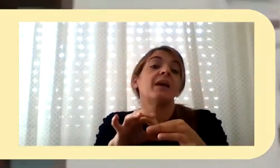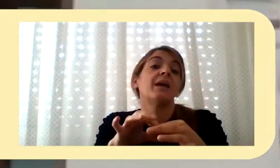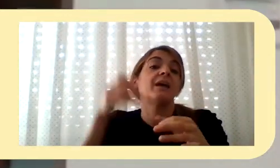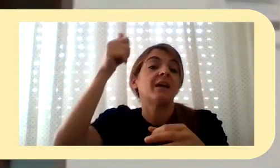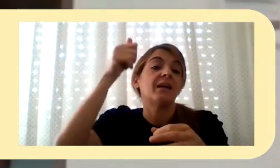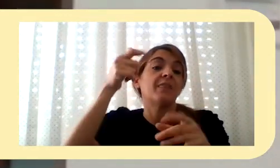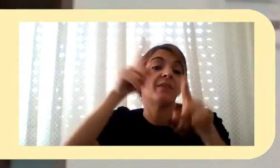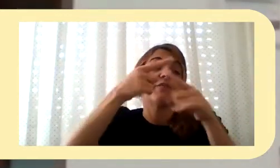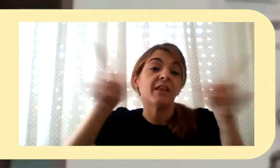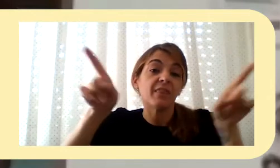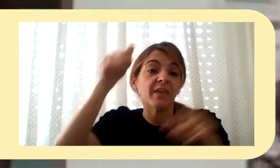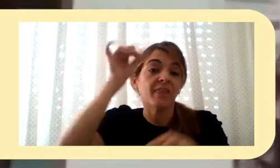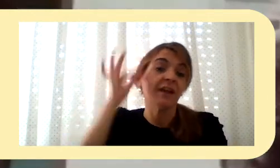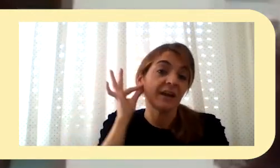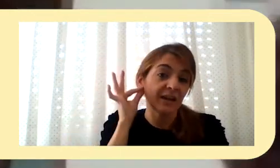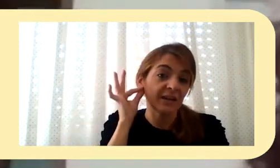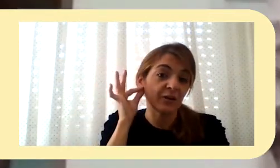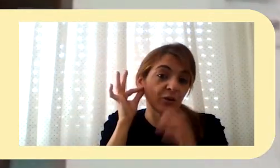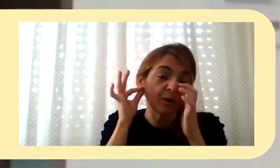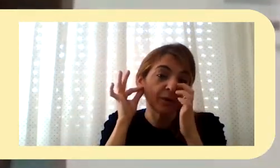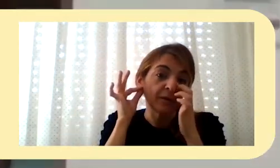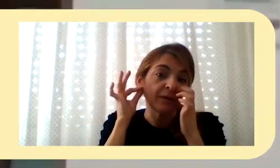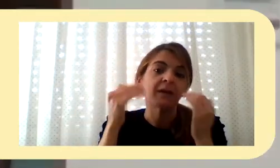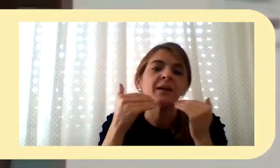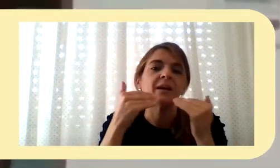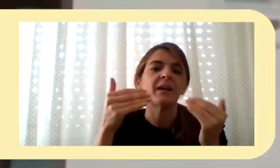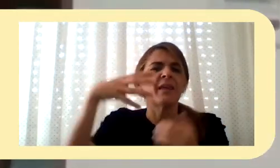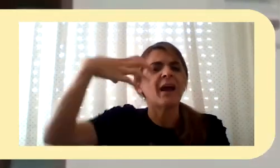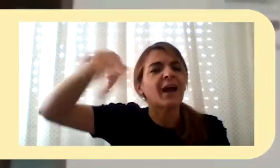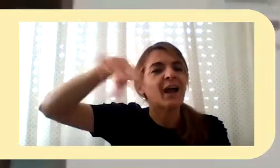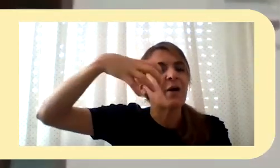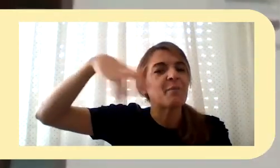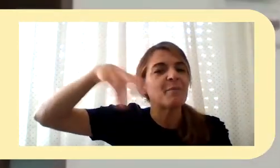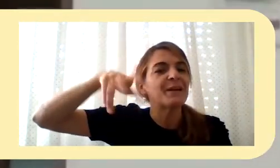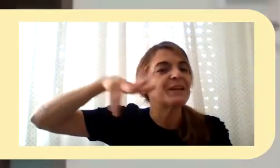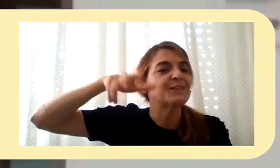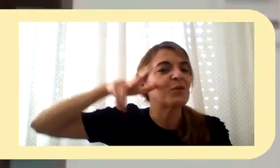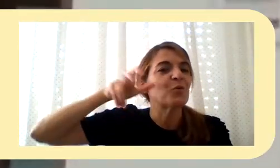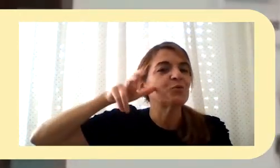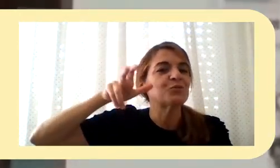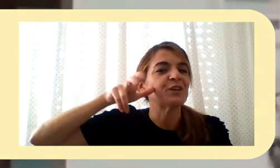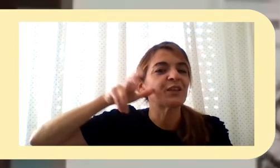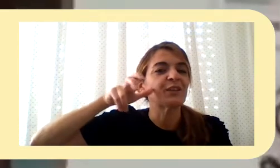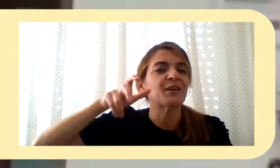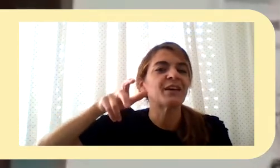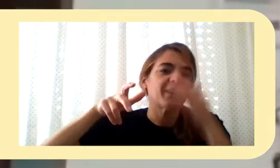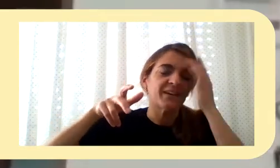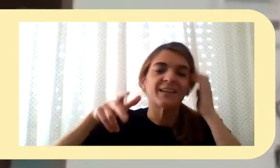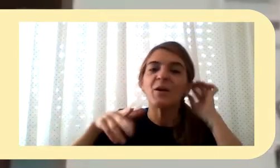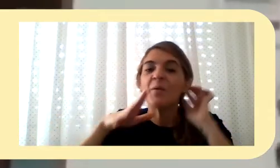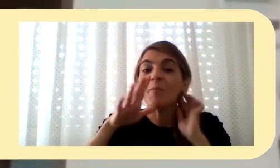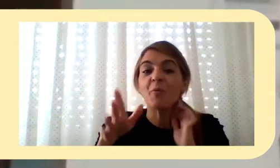investigación. Agradezco esas campanas que se han oído ahí hace muy poquito, que humaniza